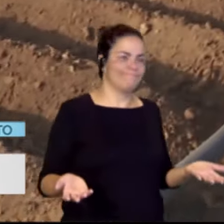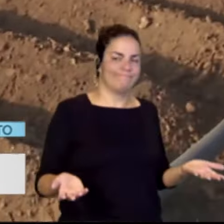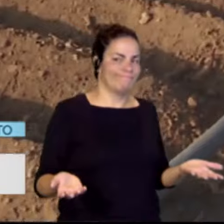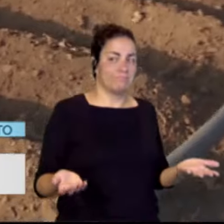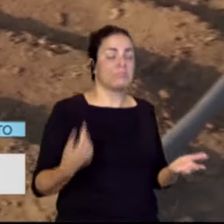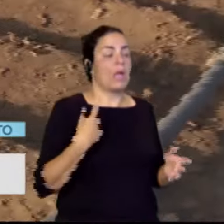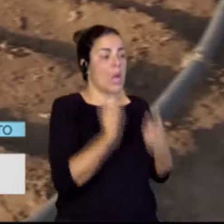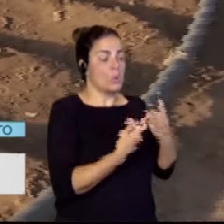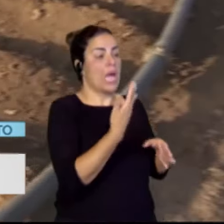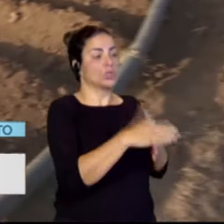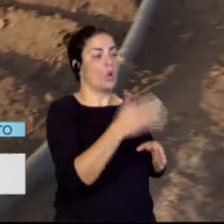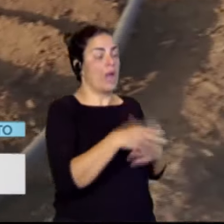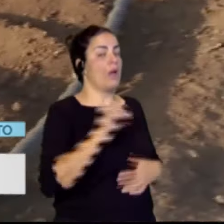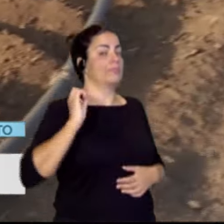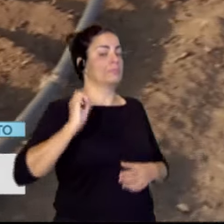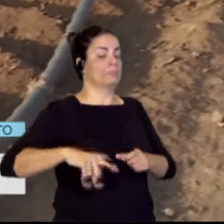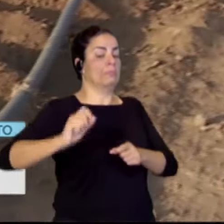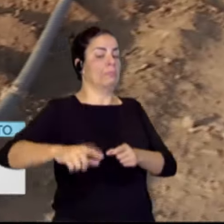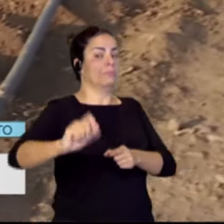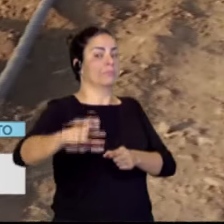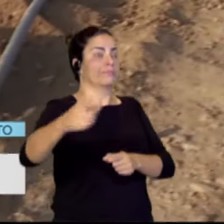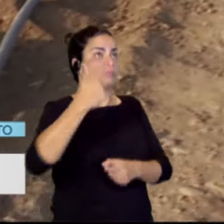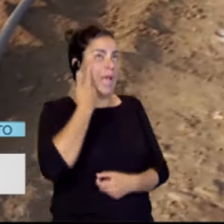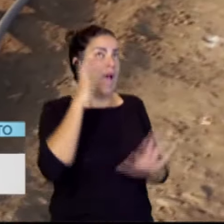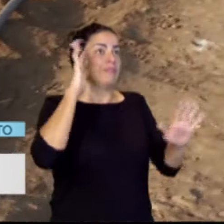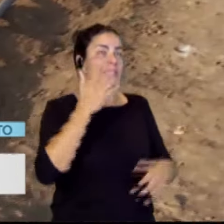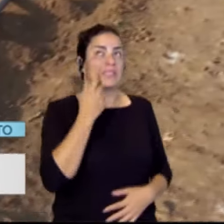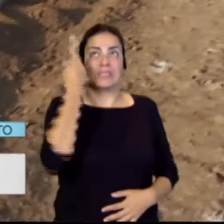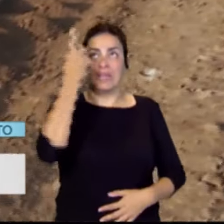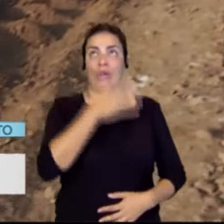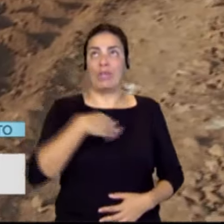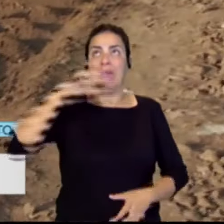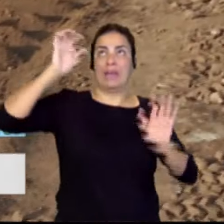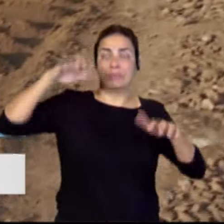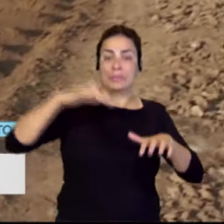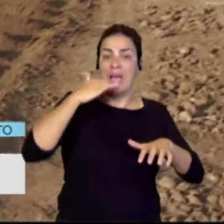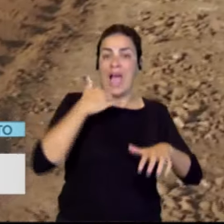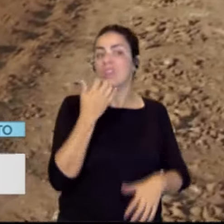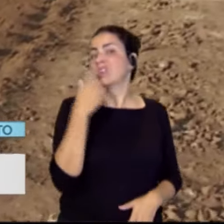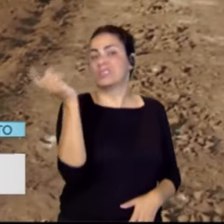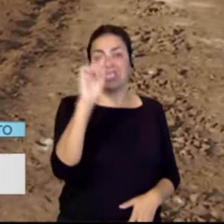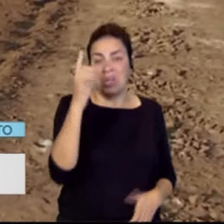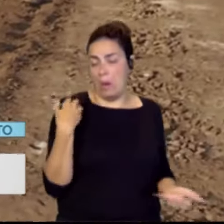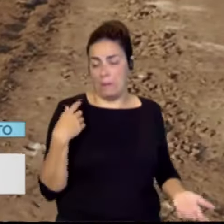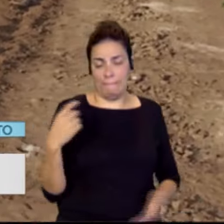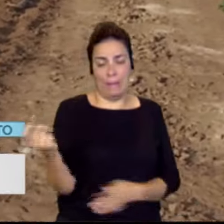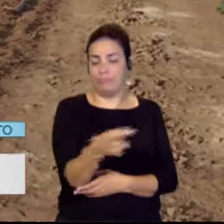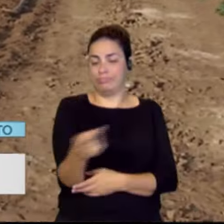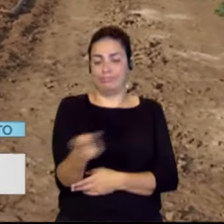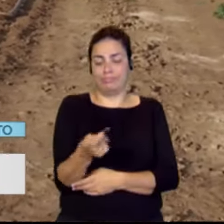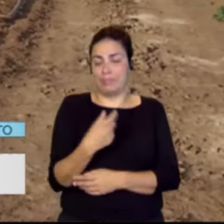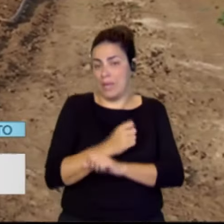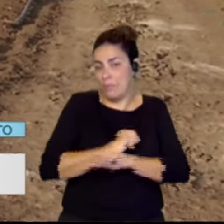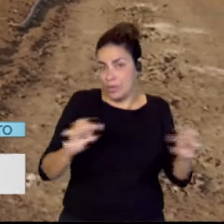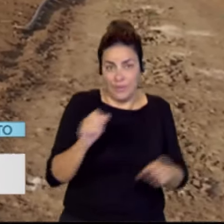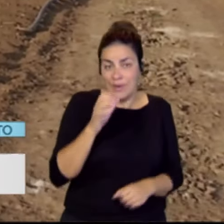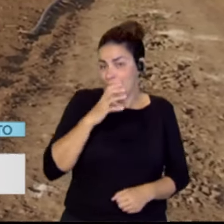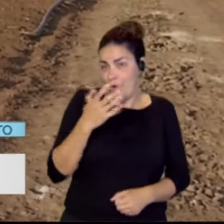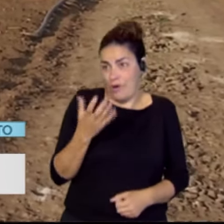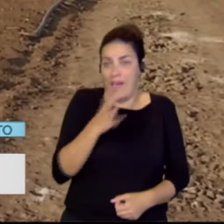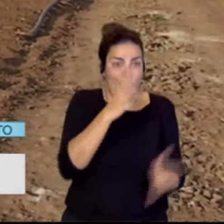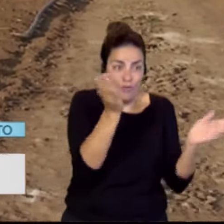aquí a ver si si Dios quiere no llueve algo y si no pues lo mejor ni ni se podrán regar ni nada por la poca agua es para estas